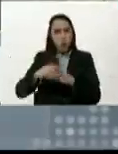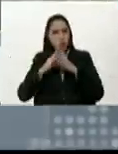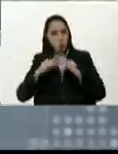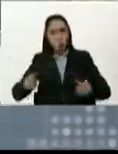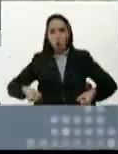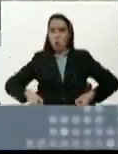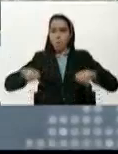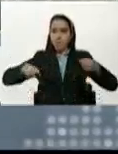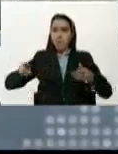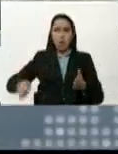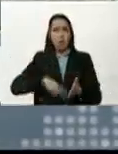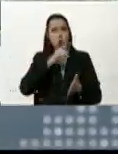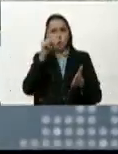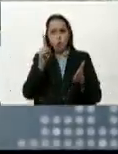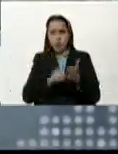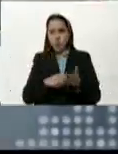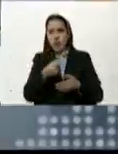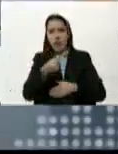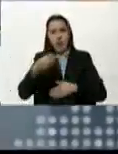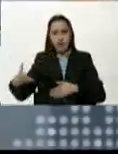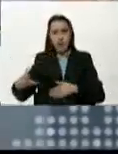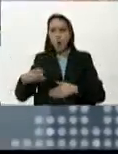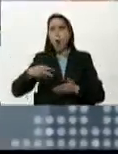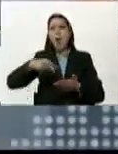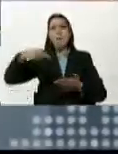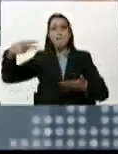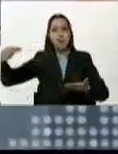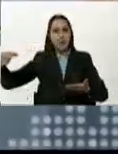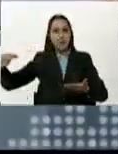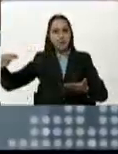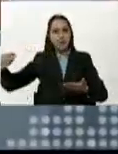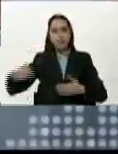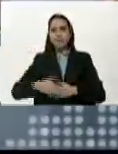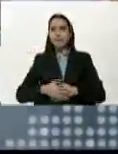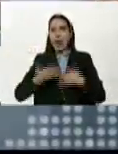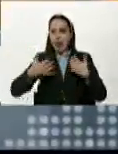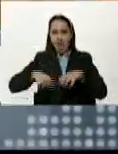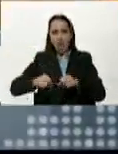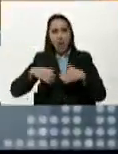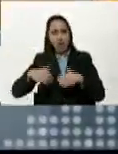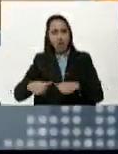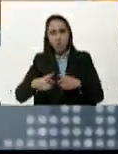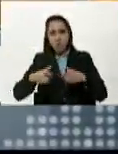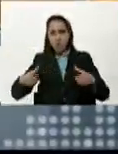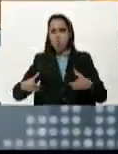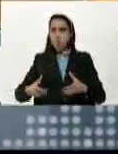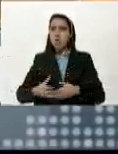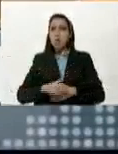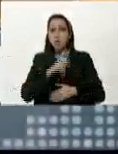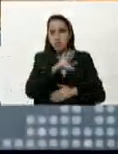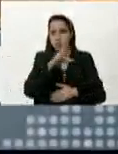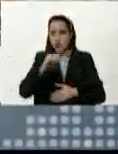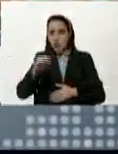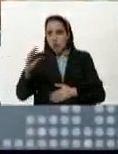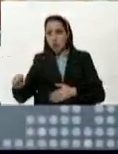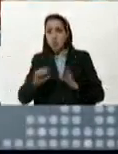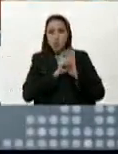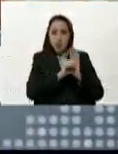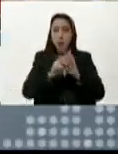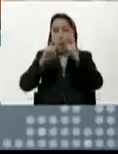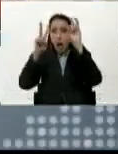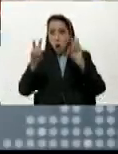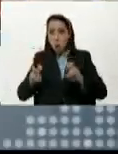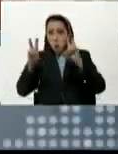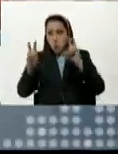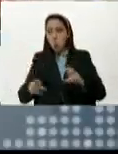el arroz la pasta la harina de maíz precocida y más de 300 nuevas marcas de